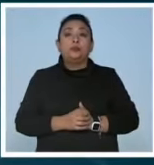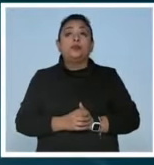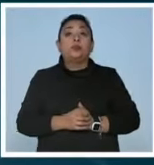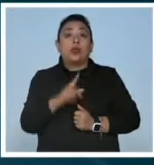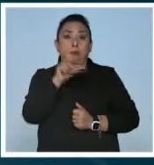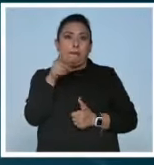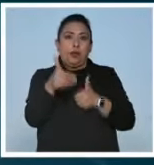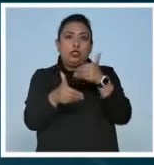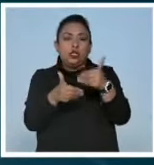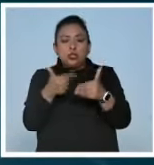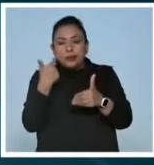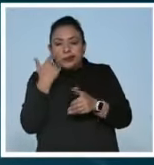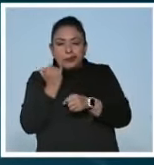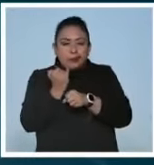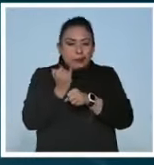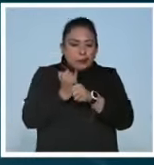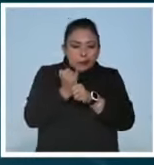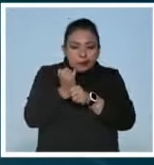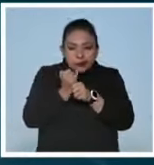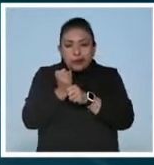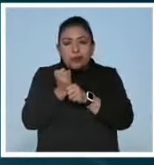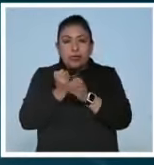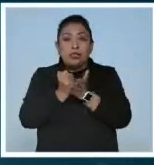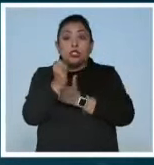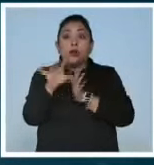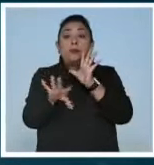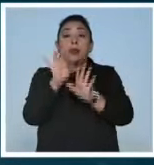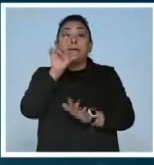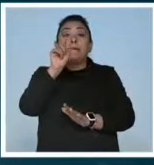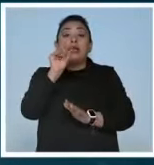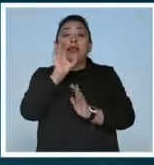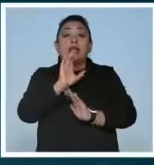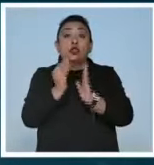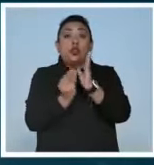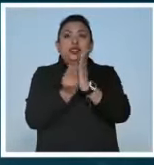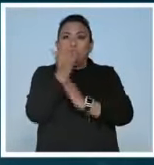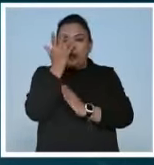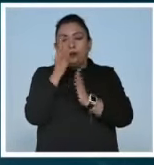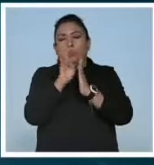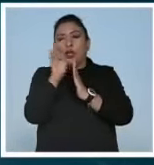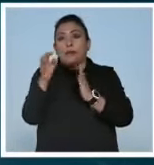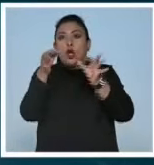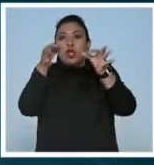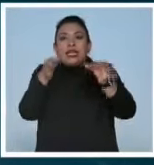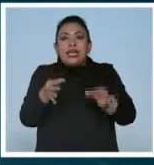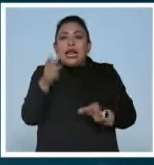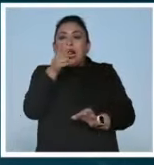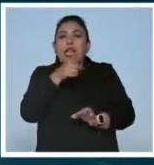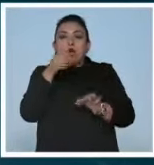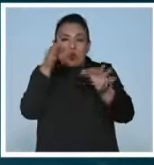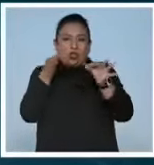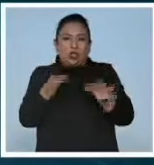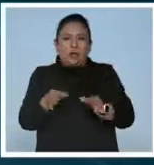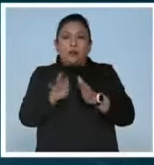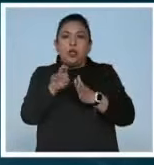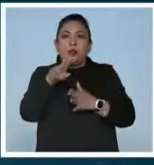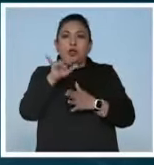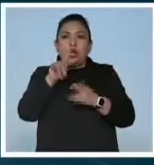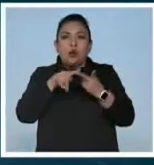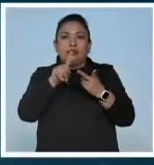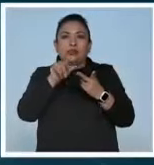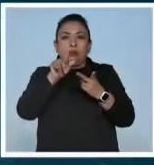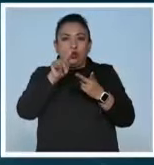Luego de un proceso de deliberación fueron seleccionadas 20 canciones inéditas, entre ellas composiciones originales en lenguas originarias como el náhuatl y